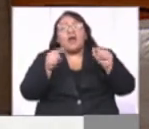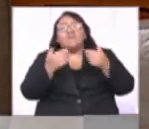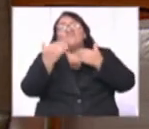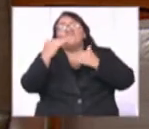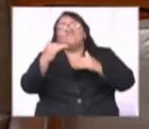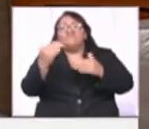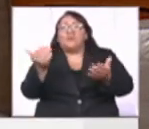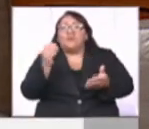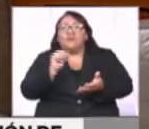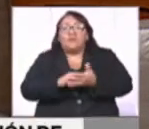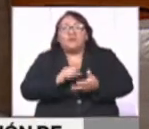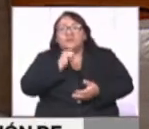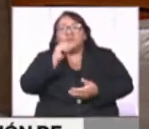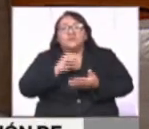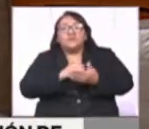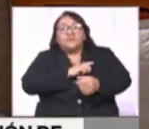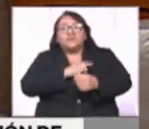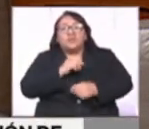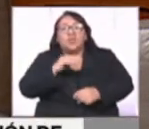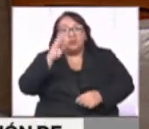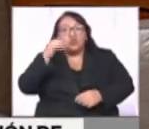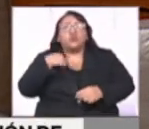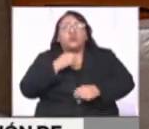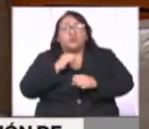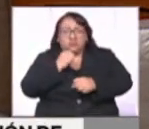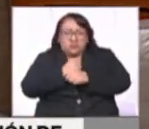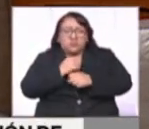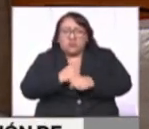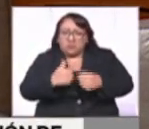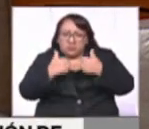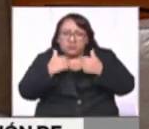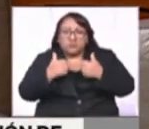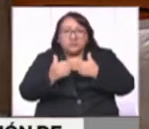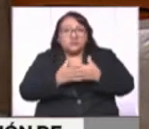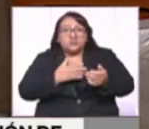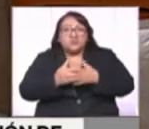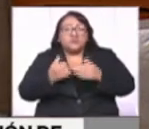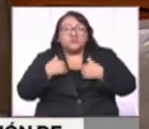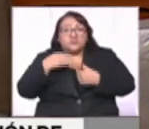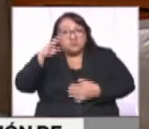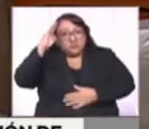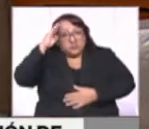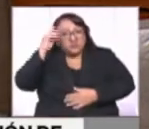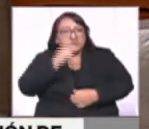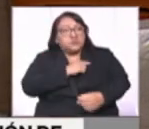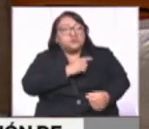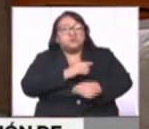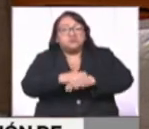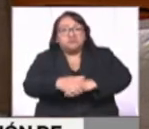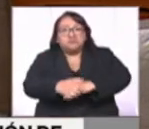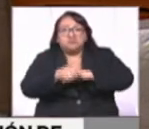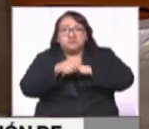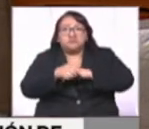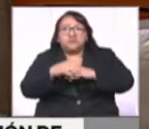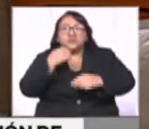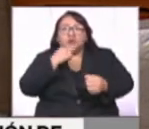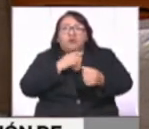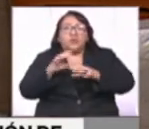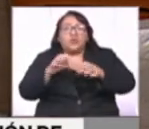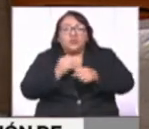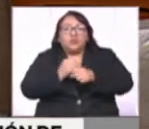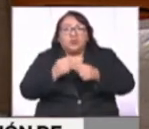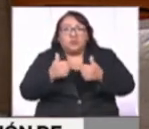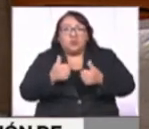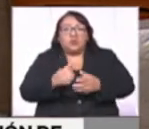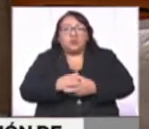muy fuerte de la policía. Por eso yo saludo el esfuerzo, a pesar de las precariedades que tiene la policía a nivel nacional, está logrando